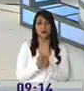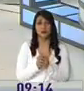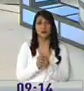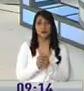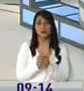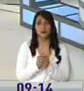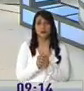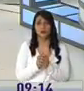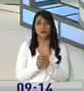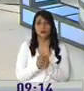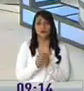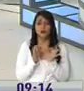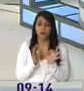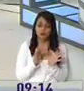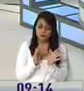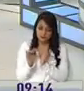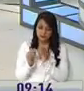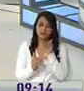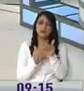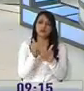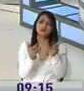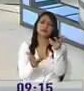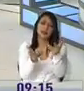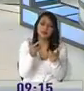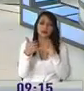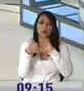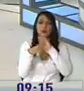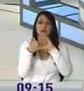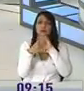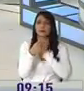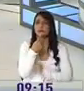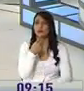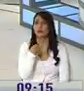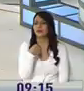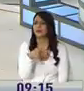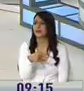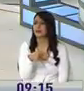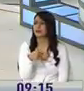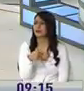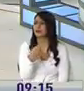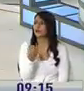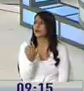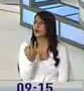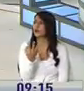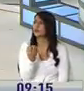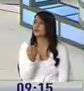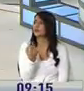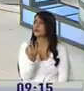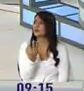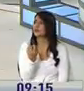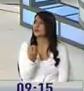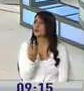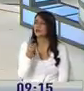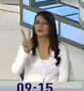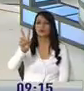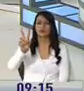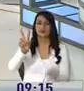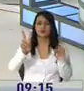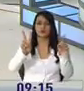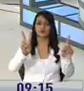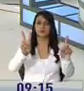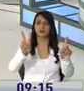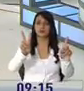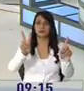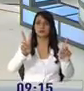estaba en intermedio Así que más adelante estemos con WhatsApp la Sarita no nos ha dicho su marcador sí no nos ha dicho marcador 21 G Cuál es su